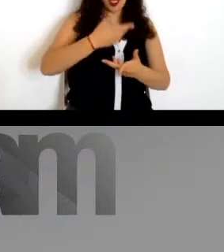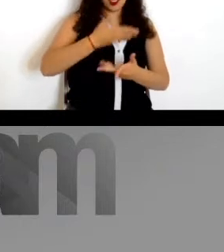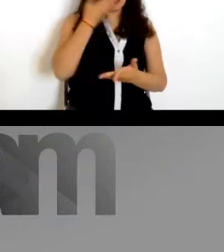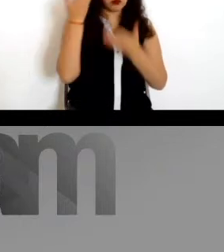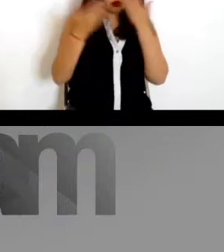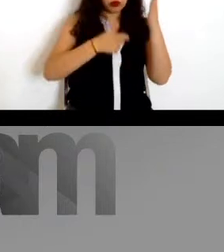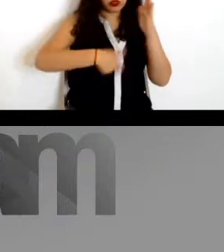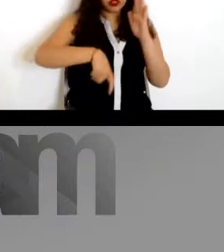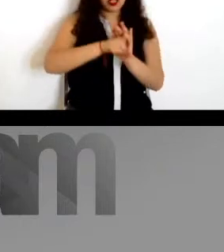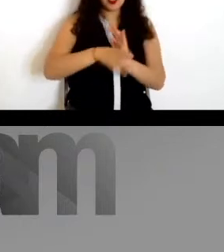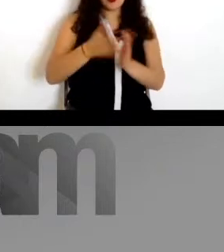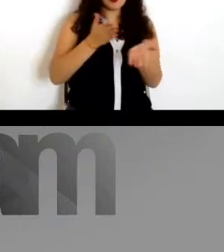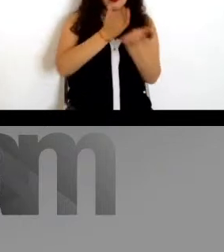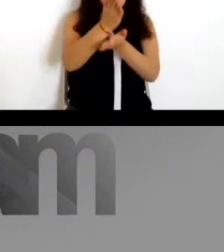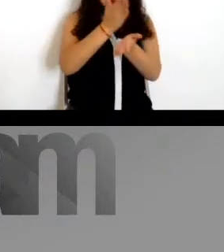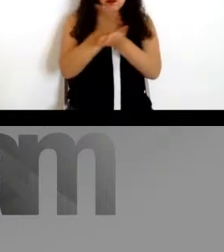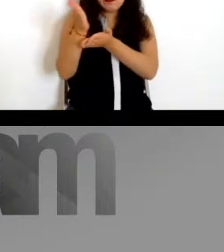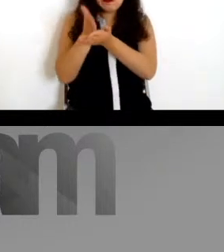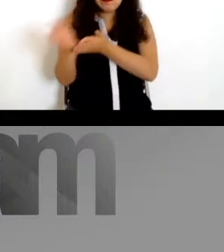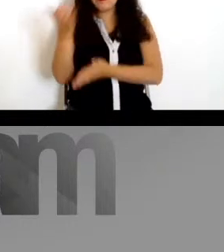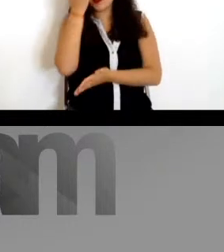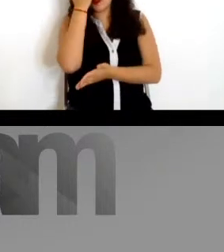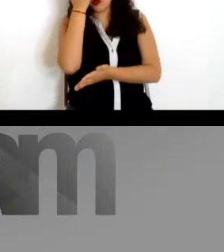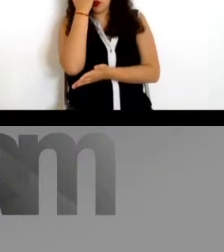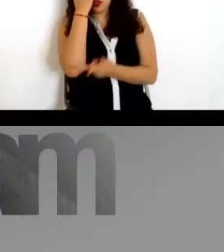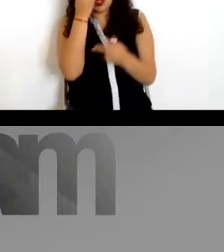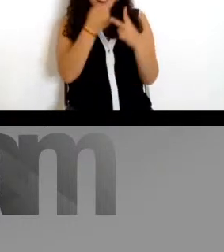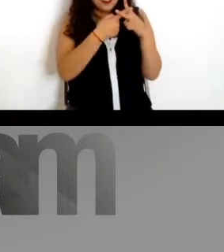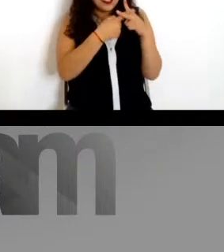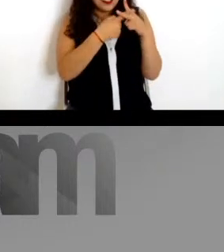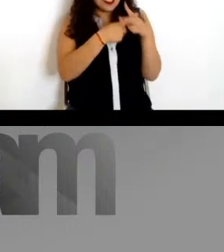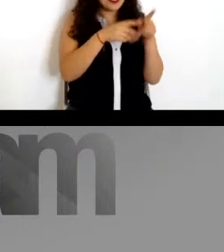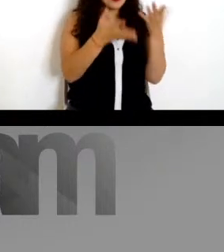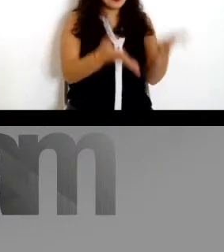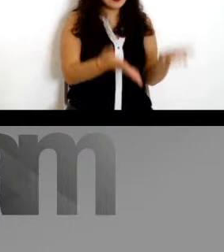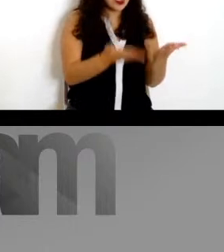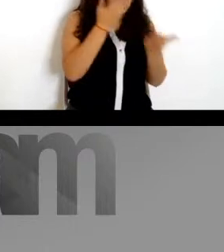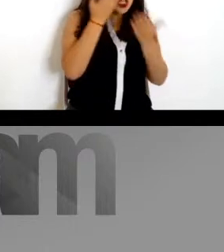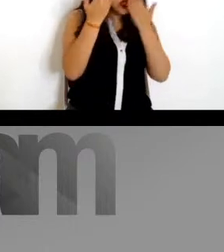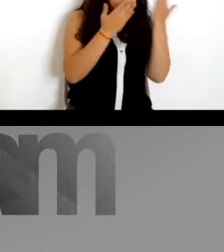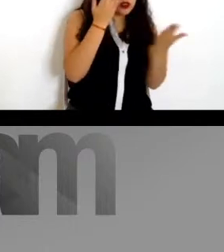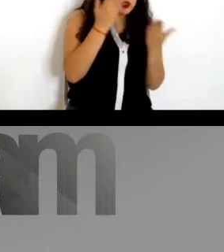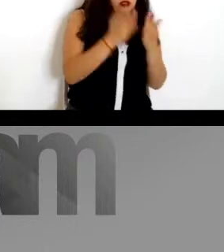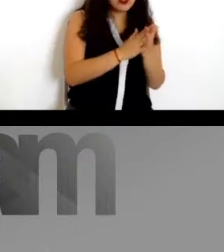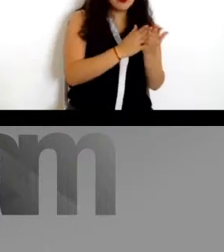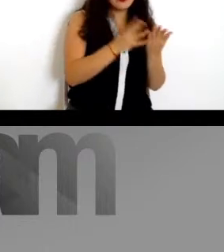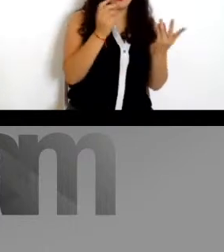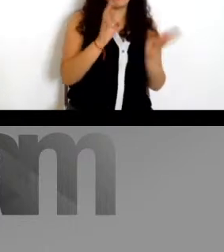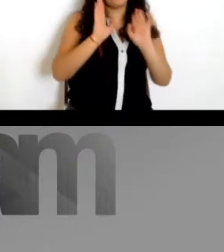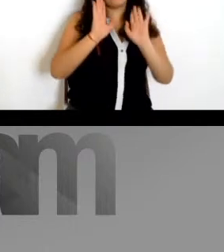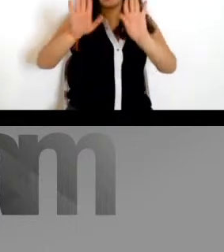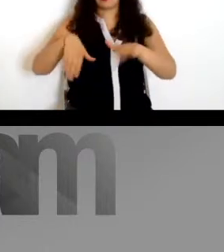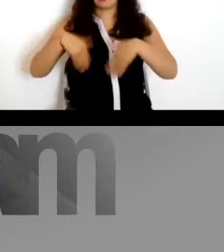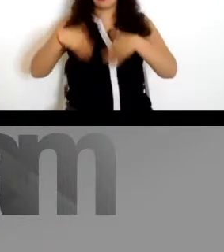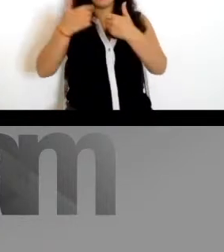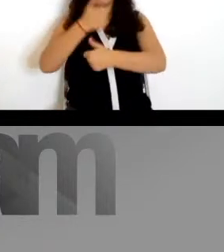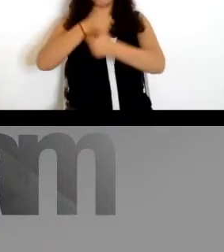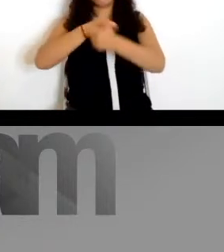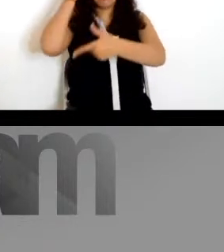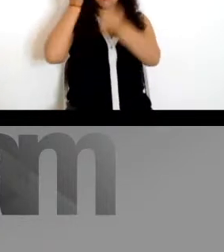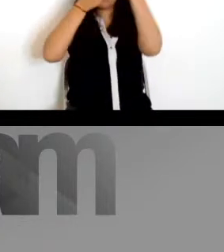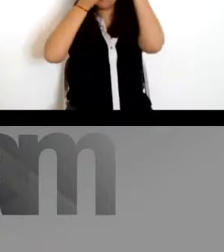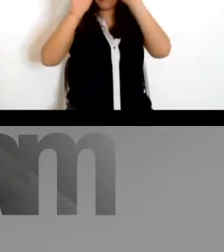la accesibilidad, accesibilidad desde principio, desde formación, no al salir y al ejercer ya una profesión como arquitectos,